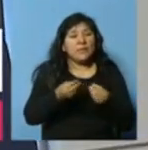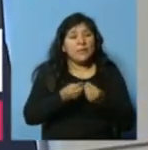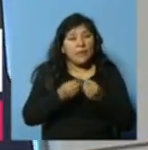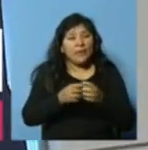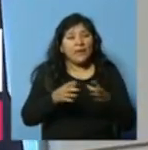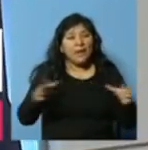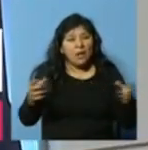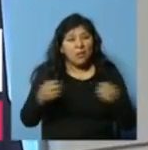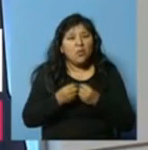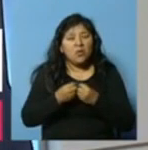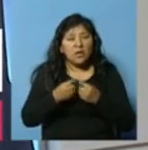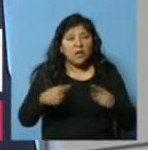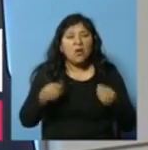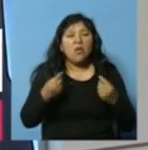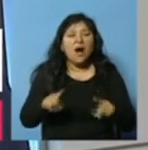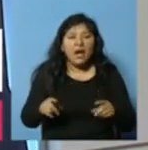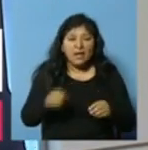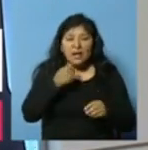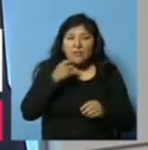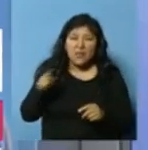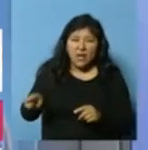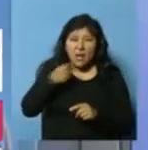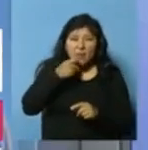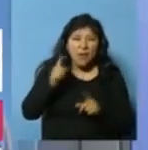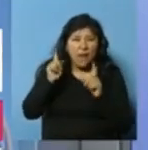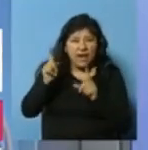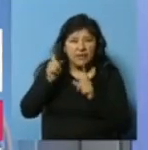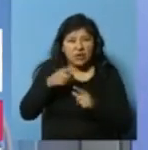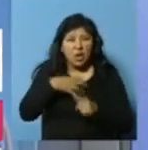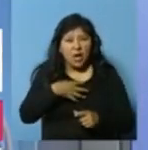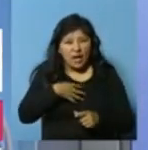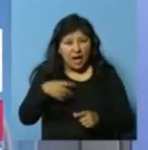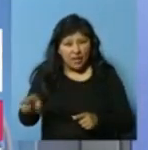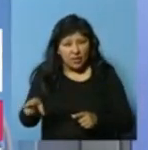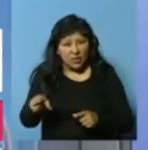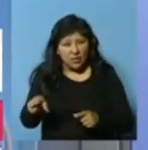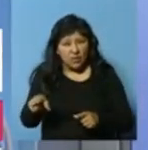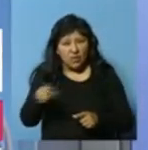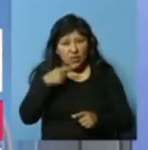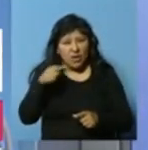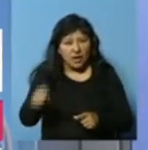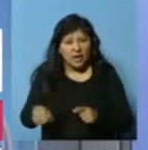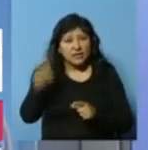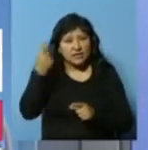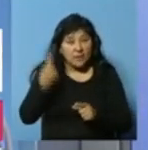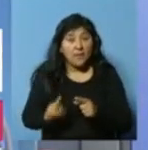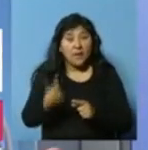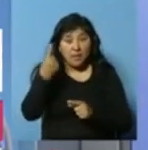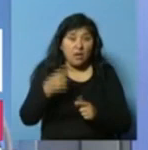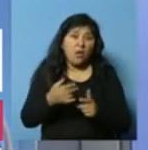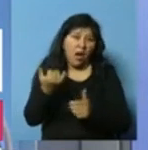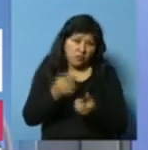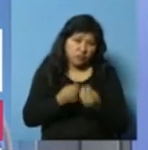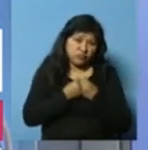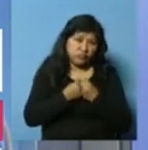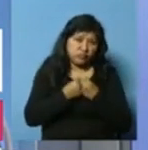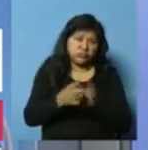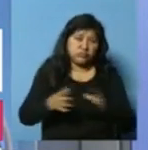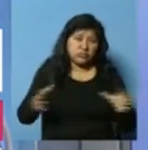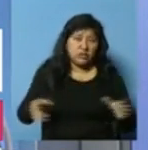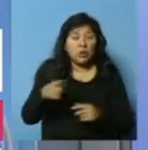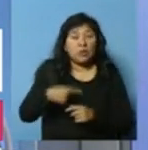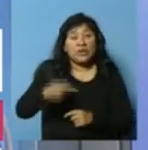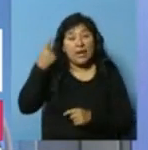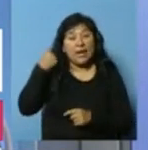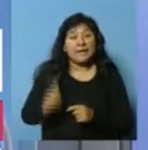claro bueno el caso de maestro de grado por ejemplo que su momento se suspenderá la inscripción del año y hasta los